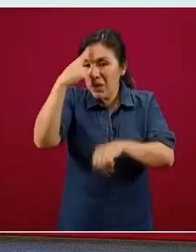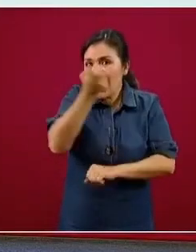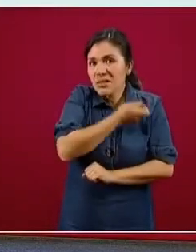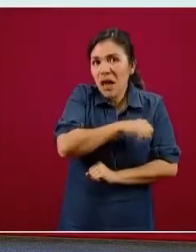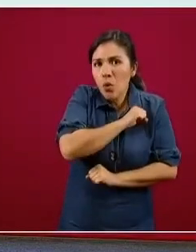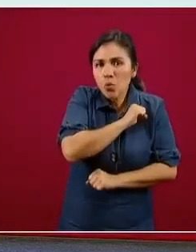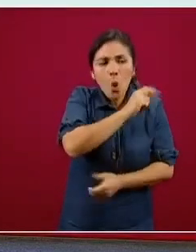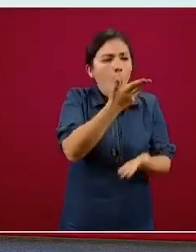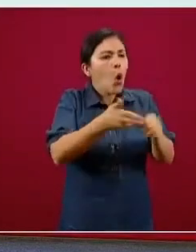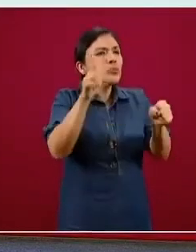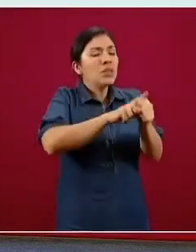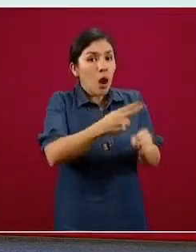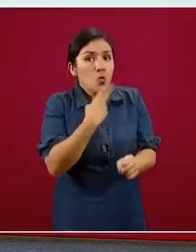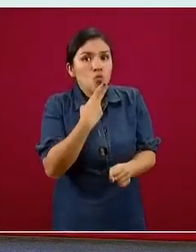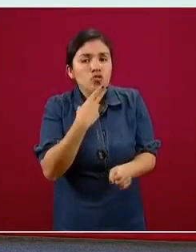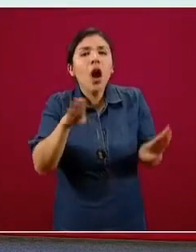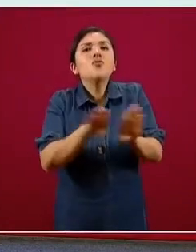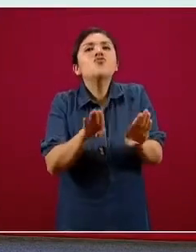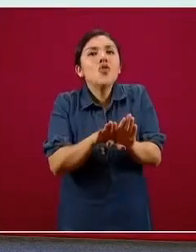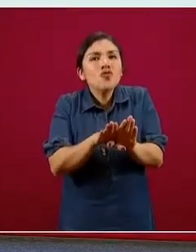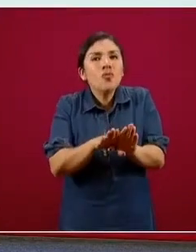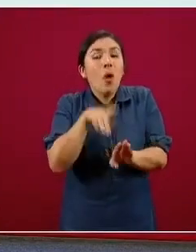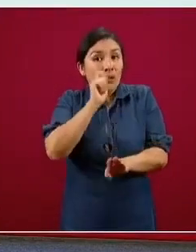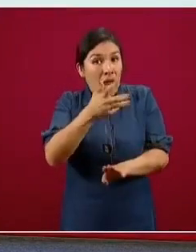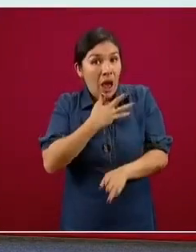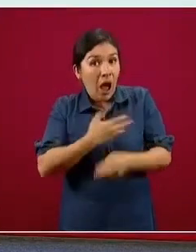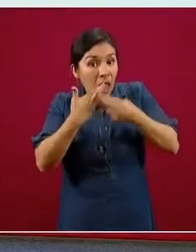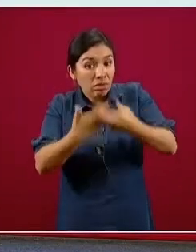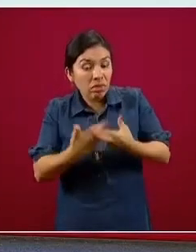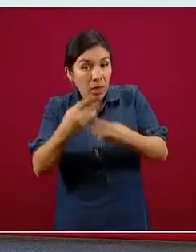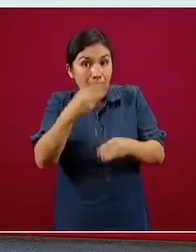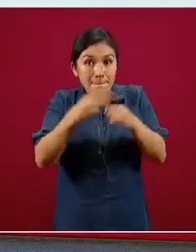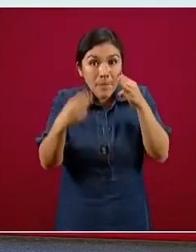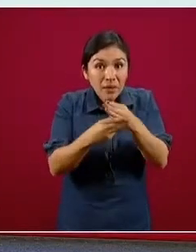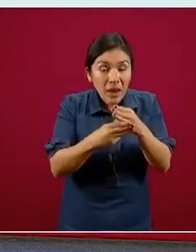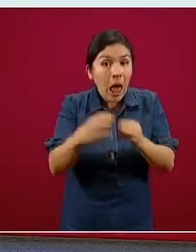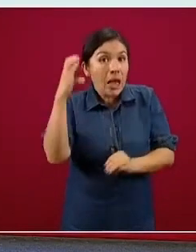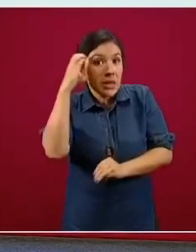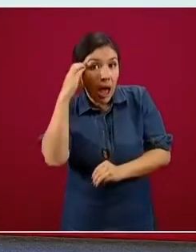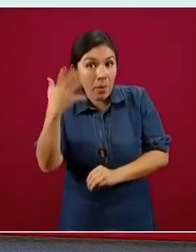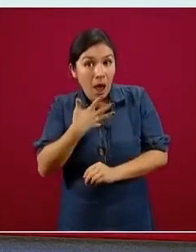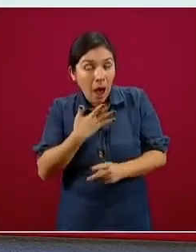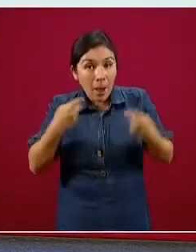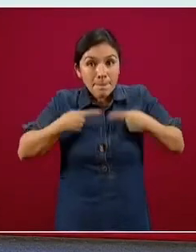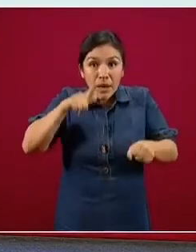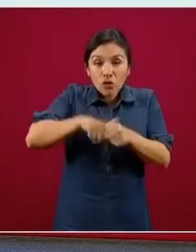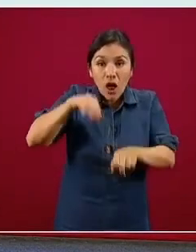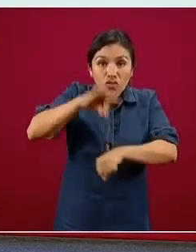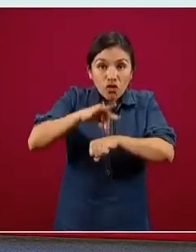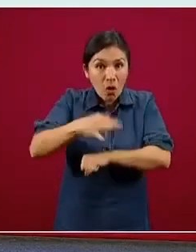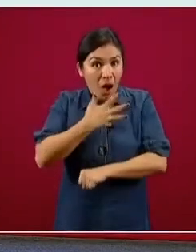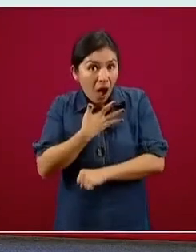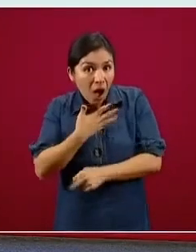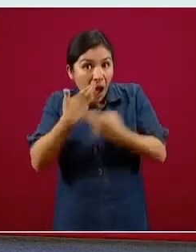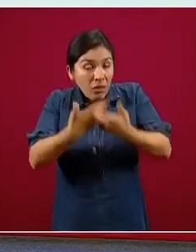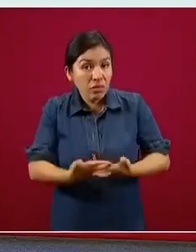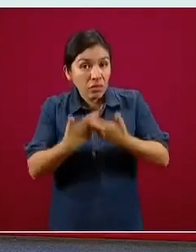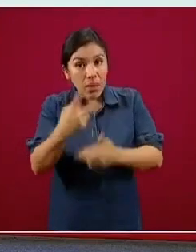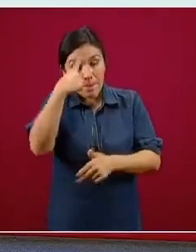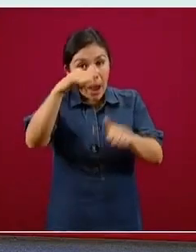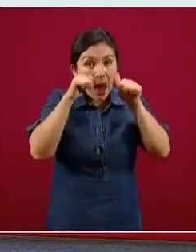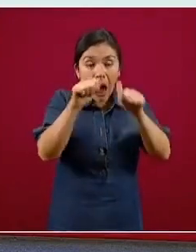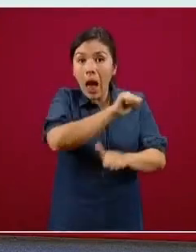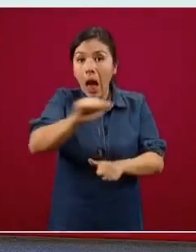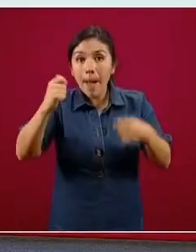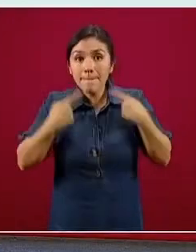los hospitales, si aún queda reserva suficiente de camas, de personal, de insumos para atender a